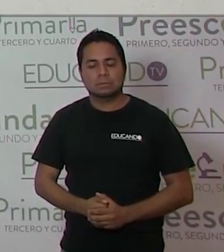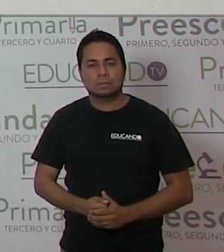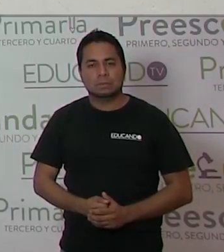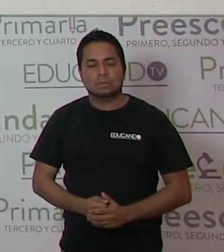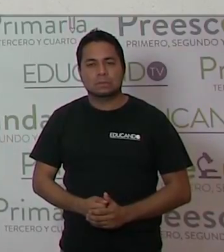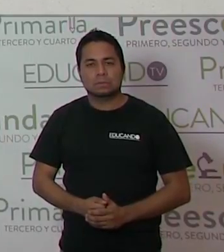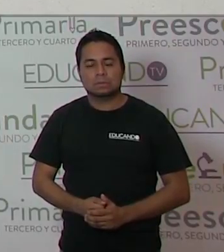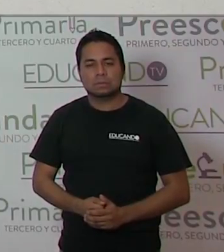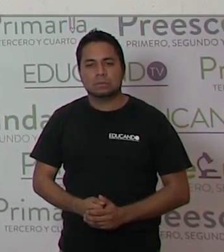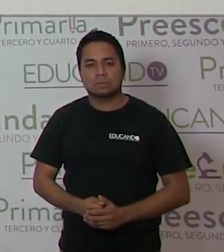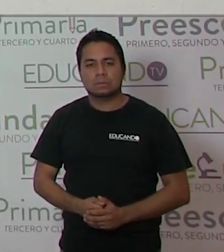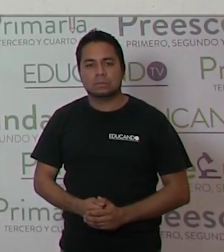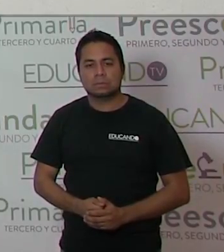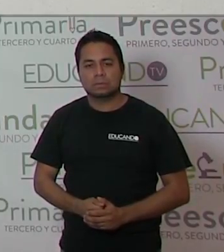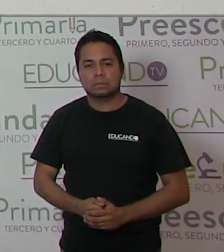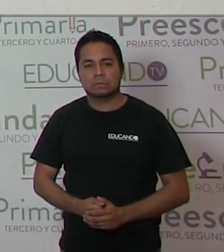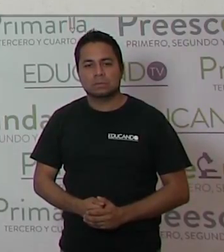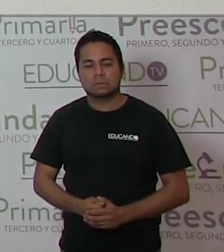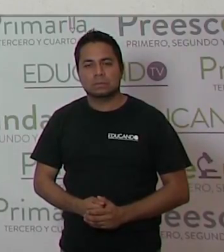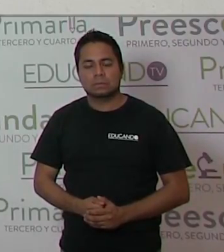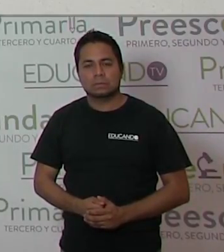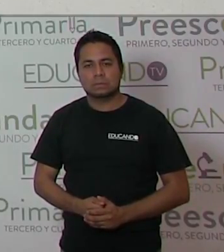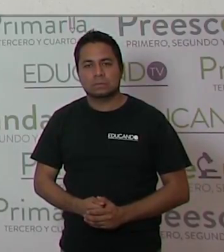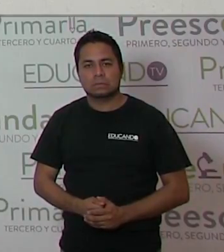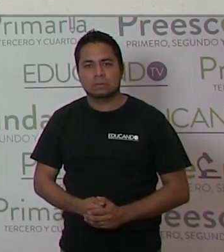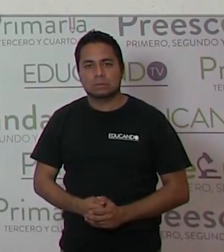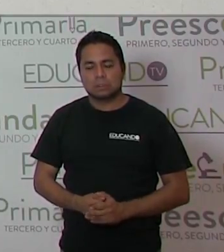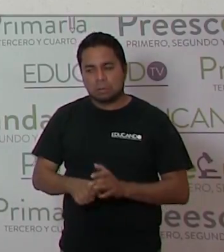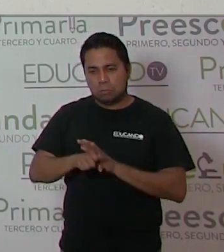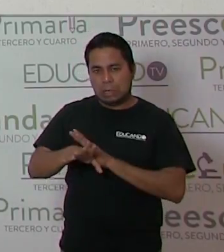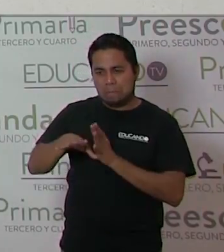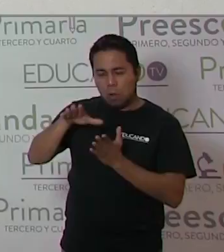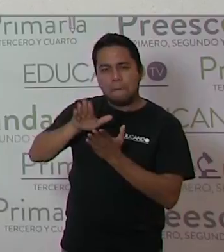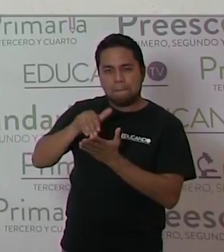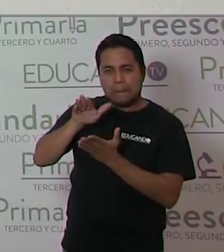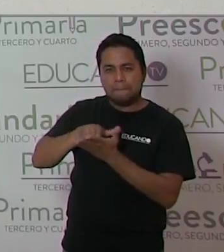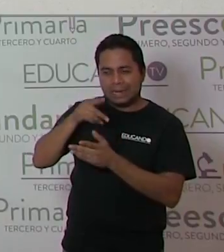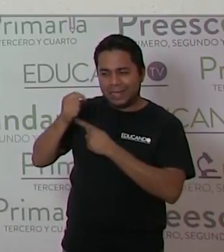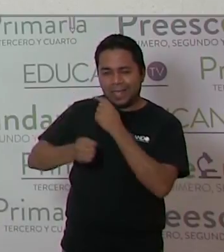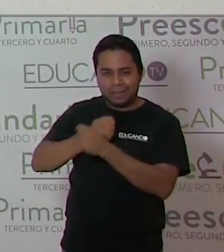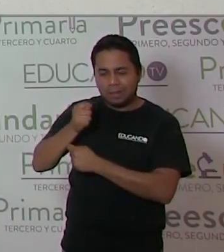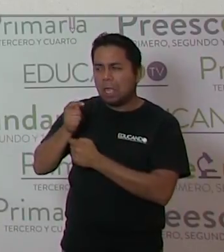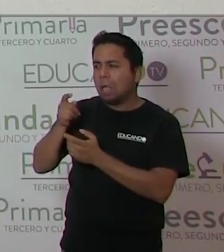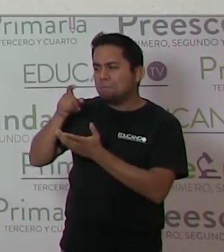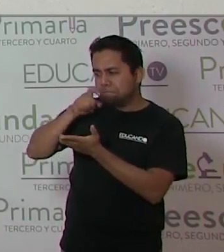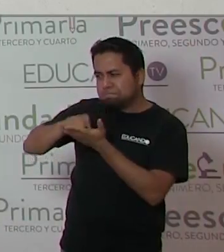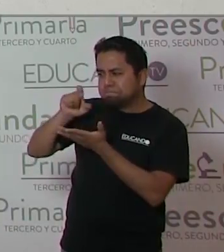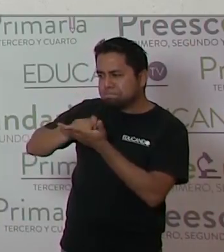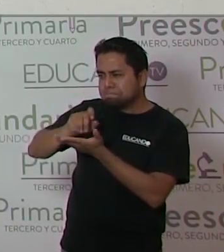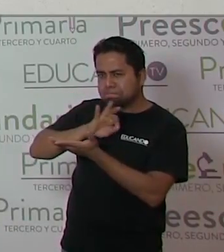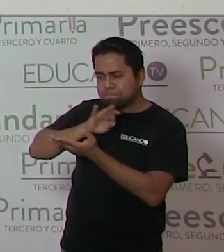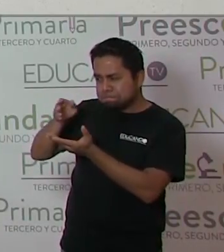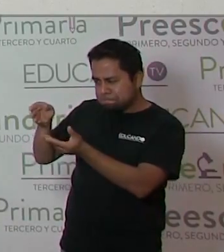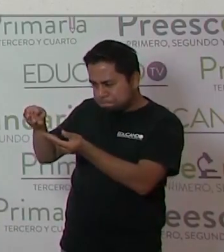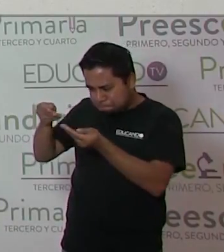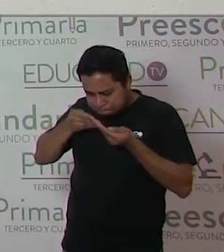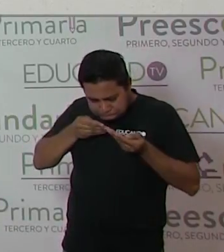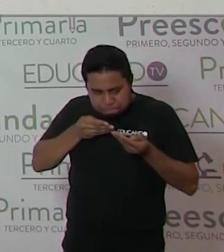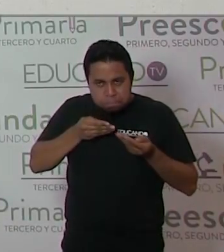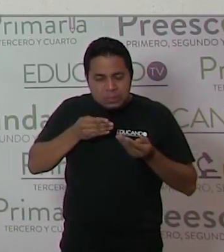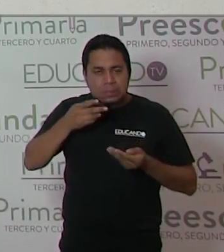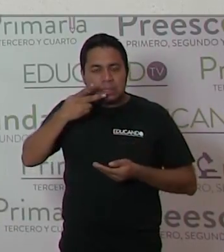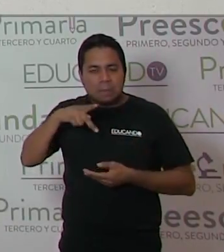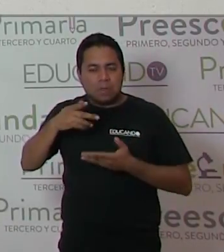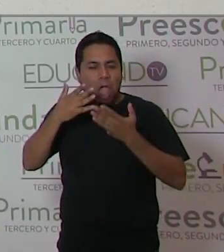¿Sí? Que ya vienen hechas también en la papelería, los puedes comprar, pero